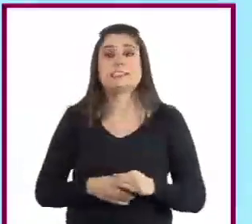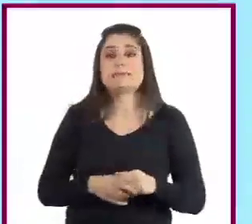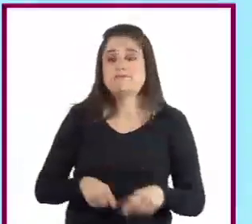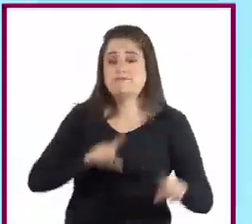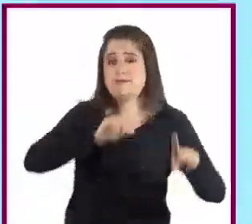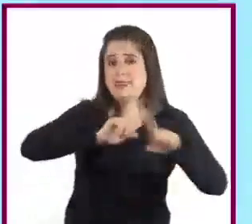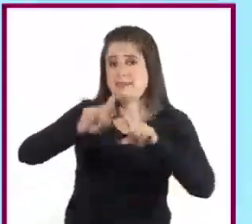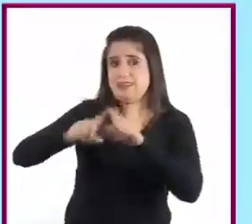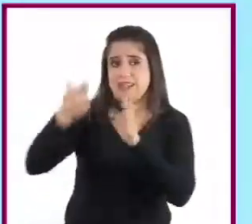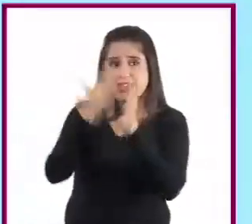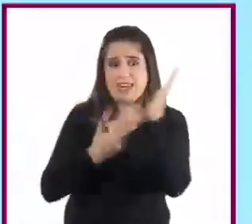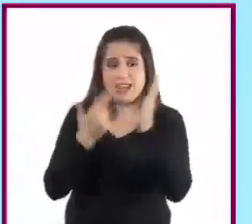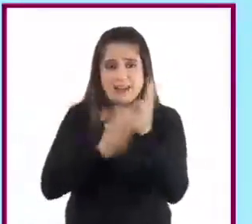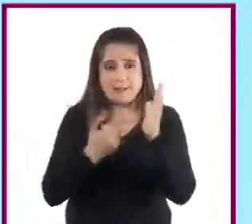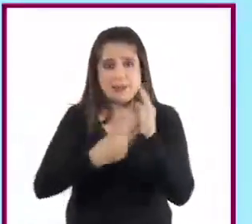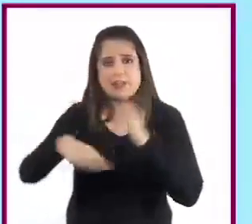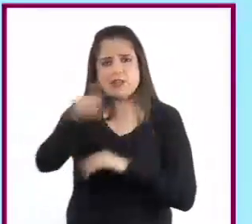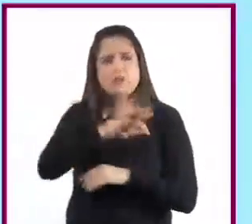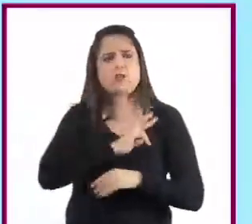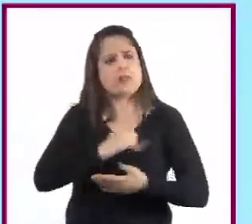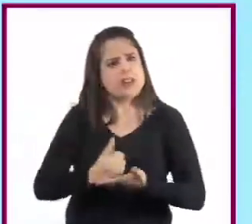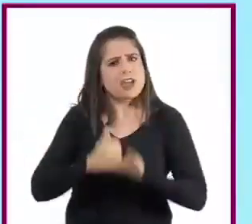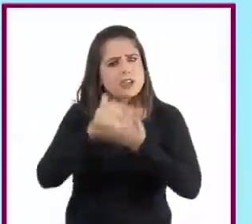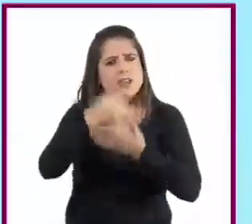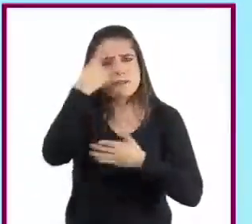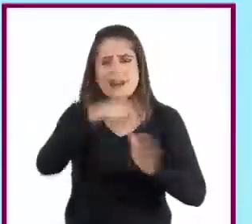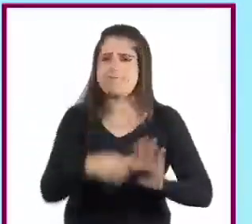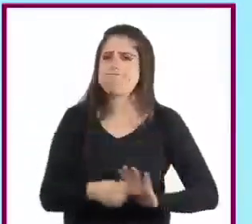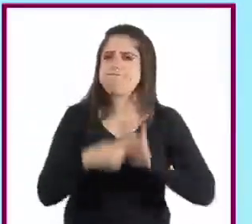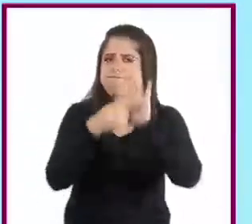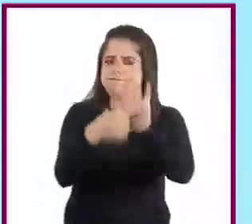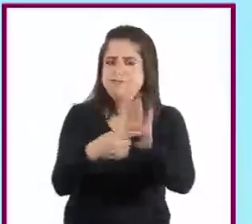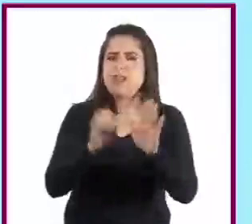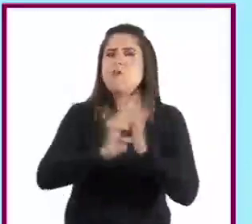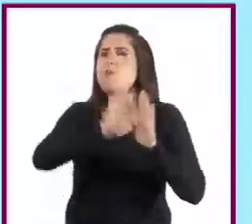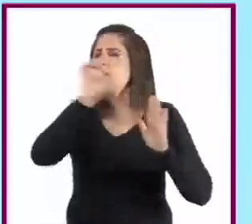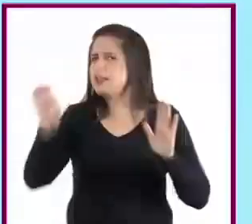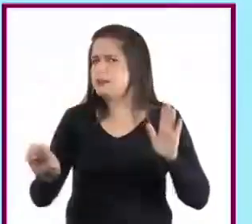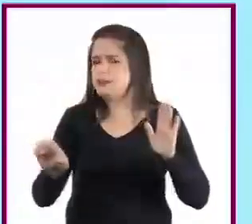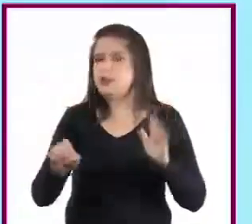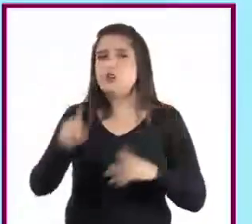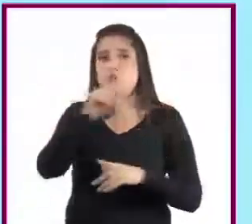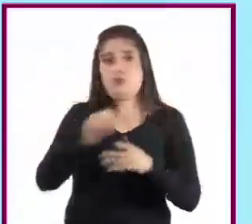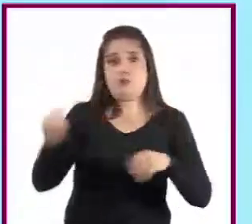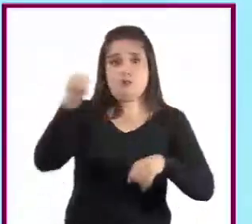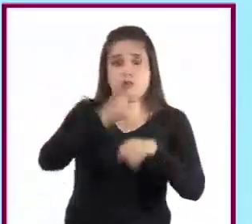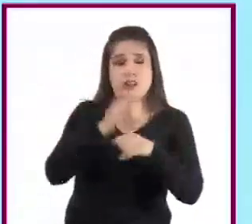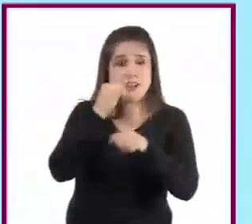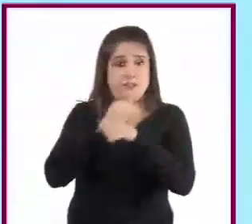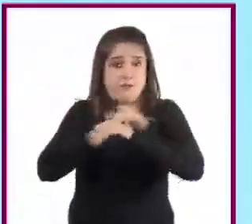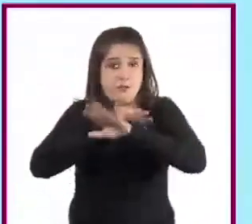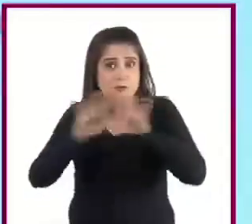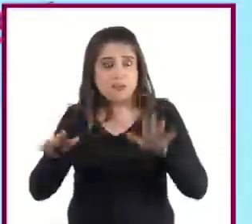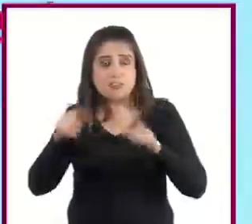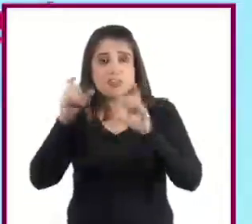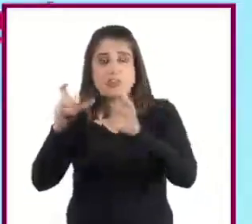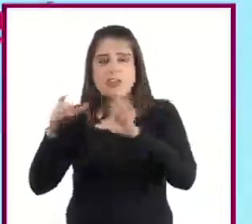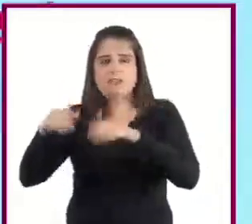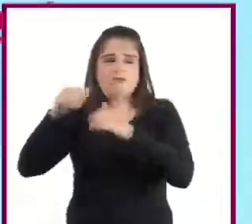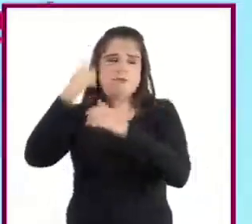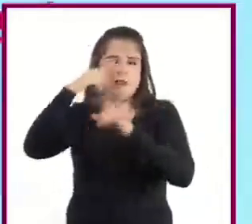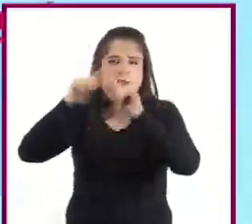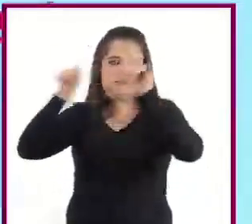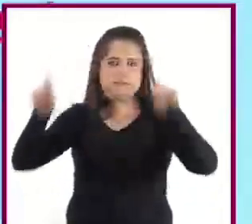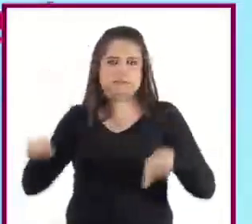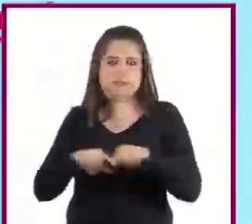diversas herramientas y recursos que pueden ayudar en una presentación. Por ejemplo, poner parte de la información en una cartulina